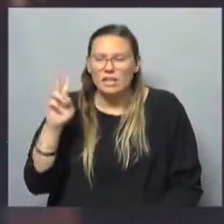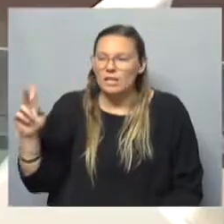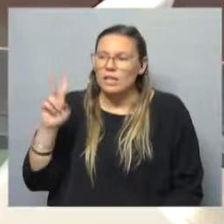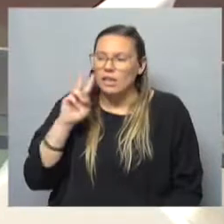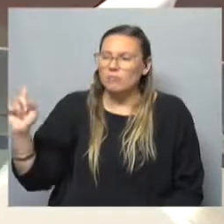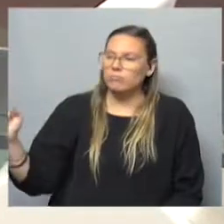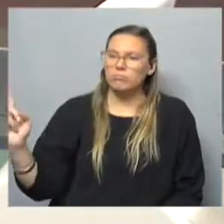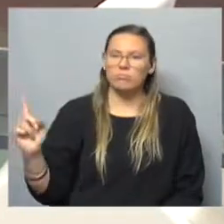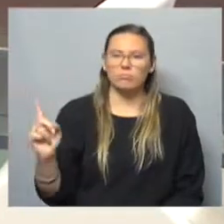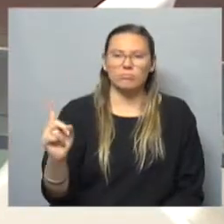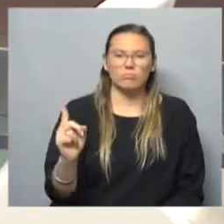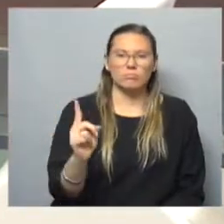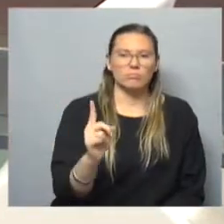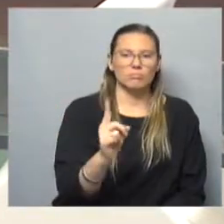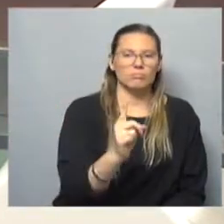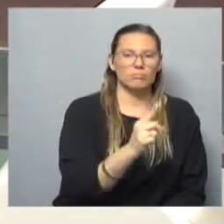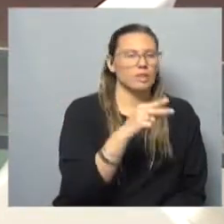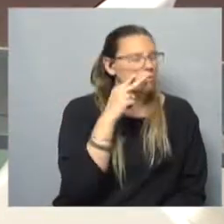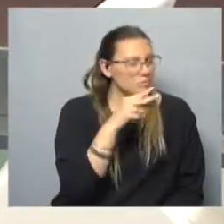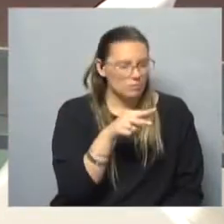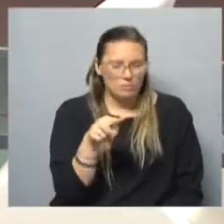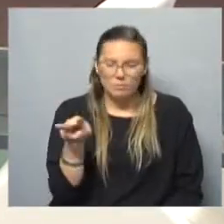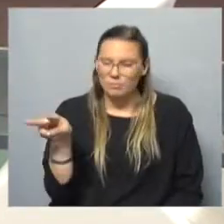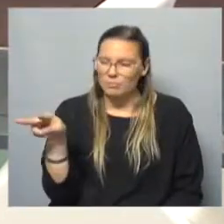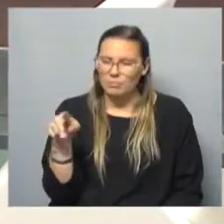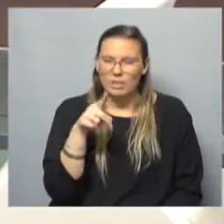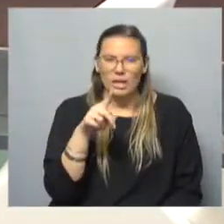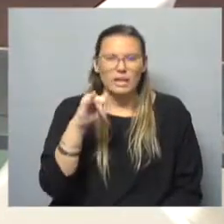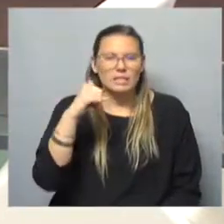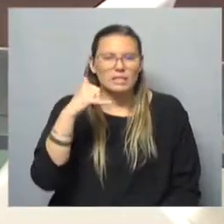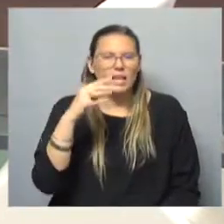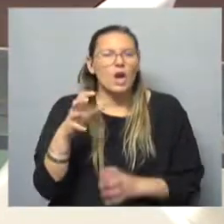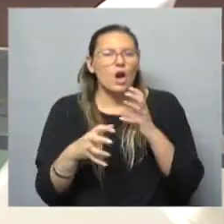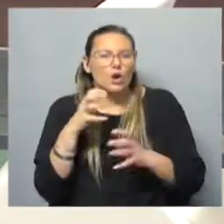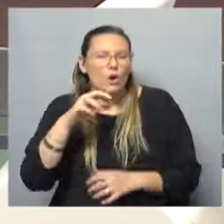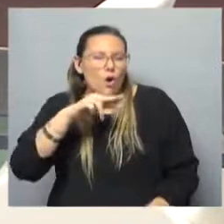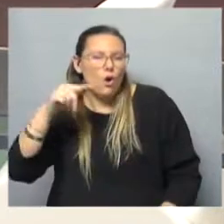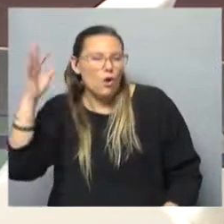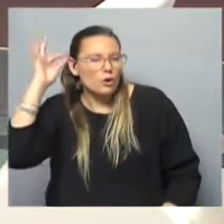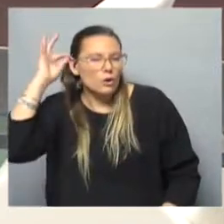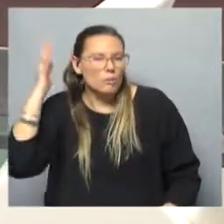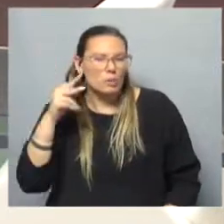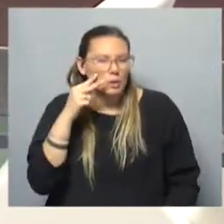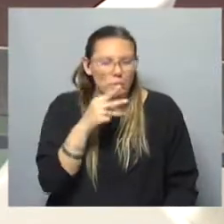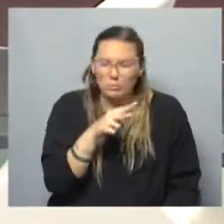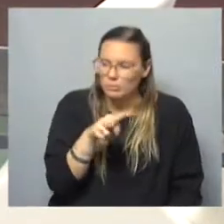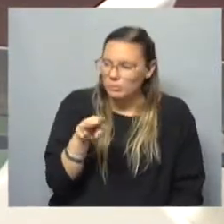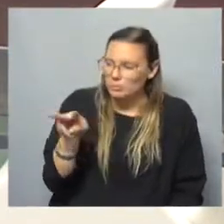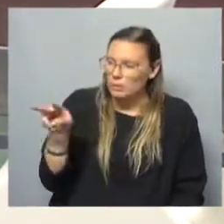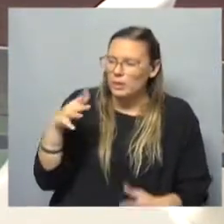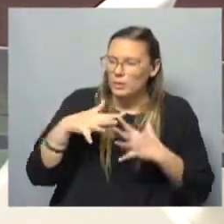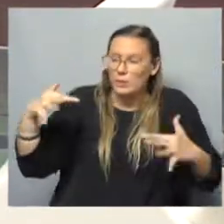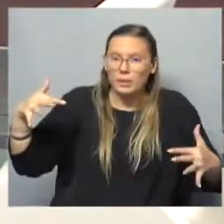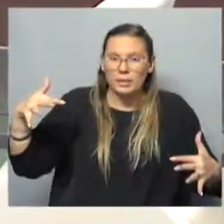atravesar las cámaras y miraba y decía, ese color oro en el pelo. Miraba, eso que